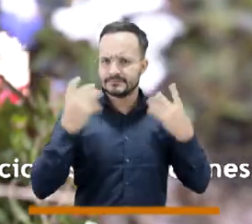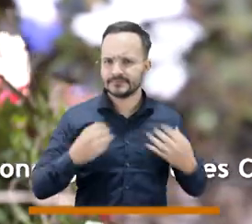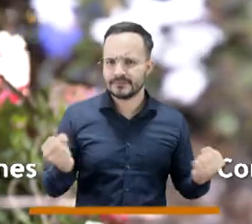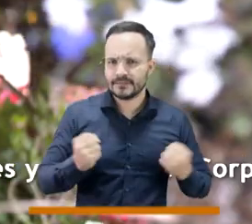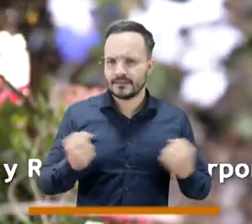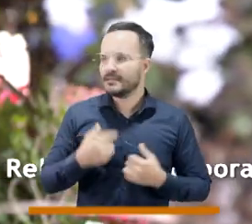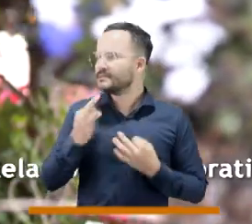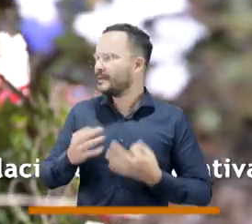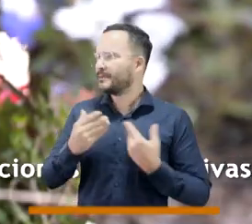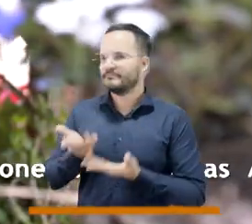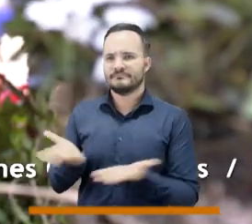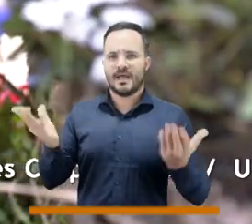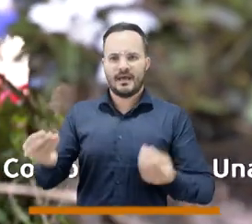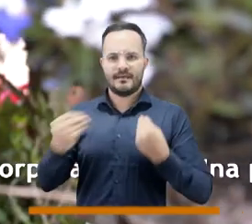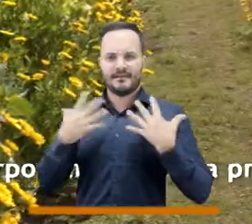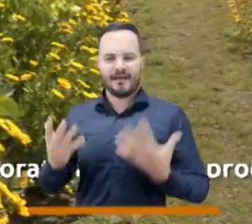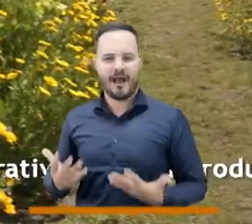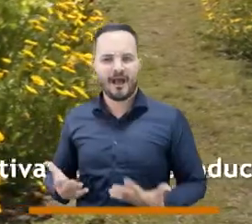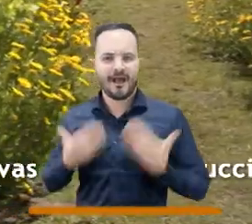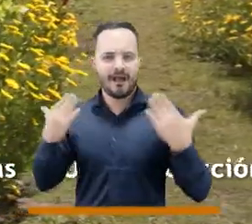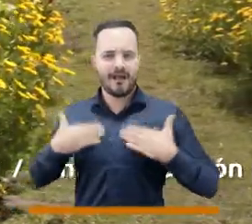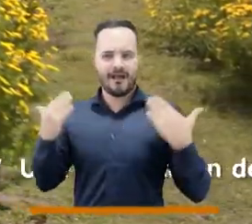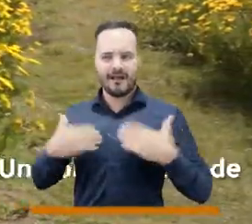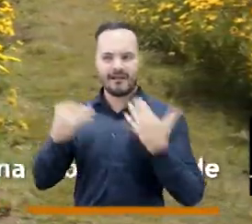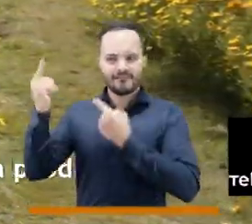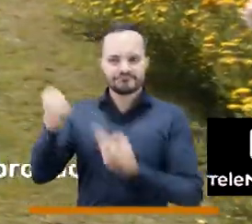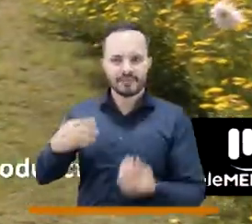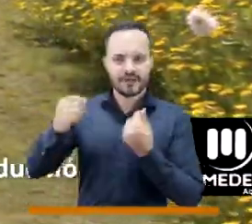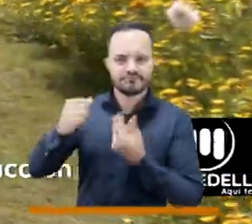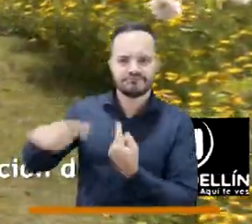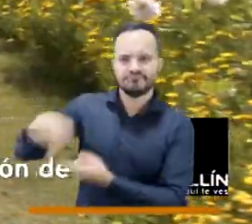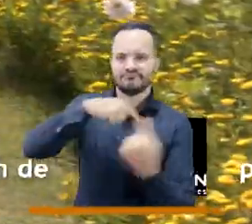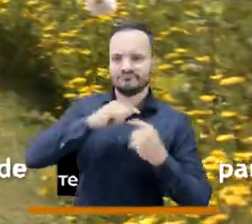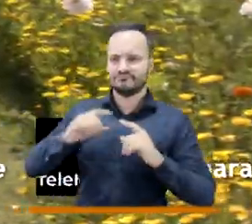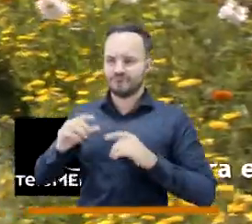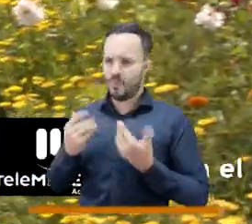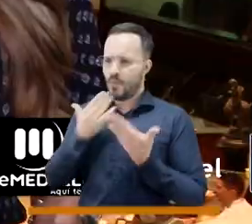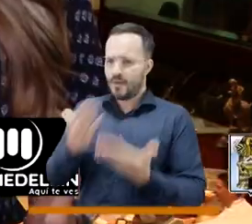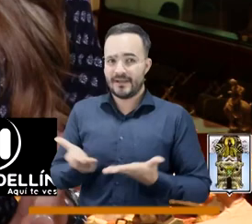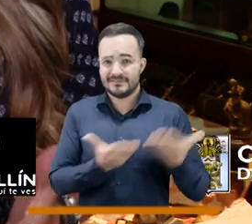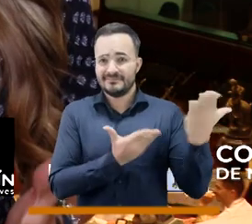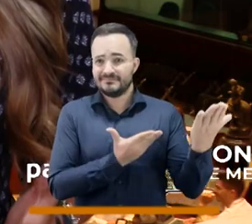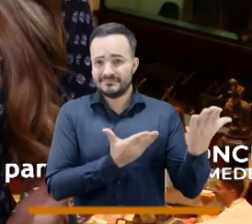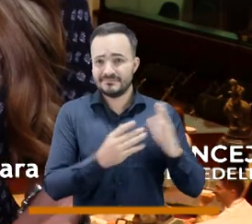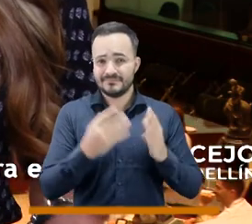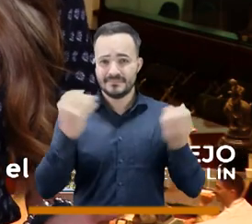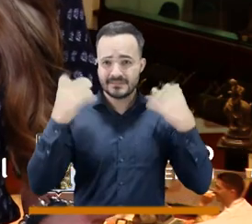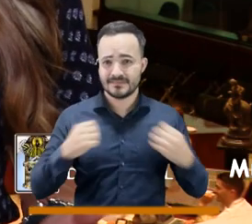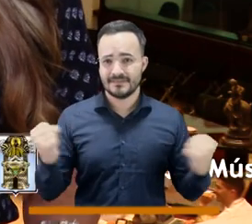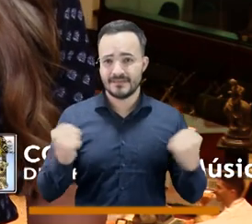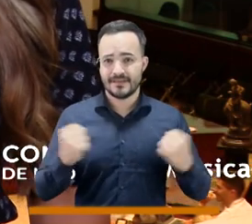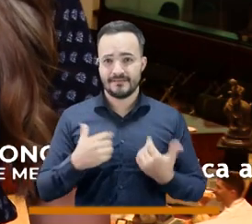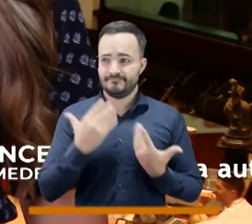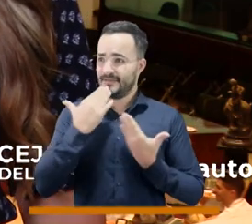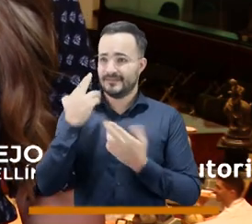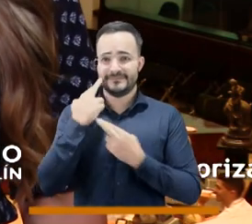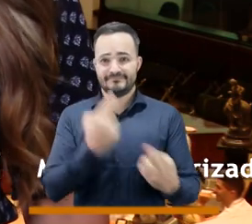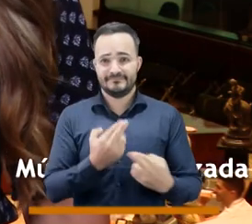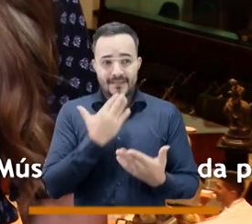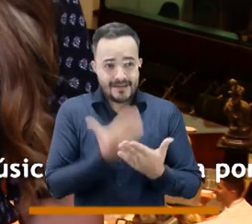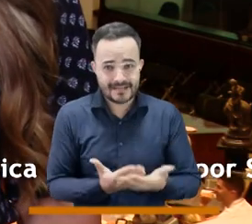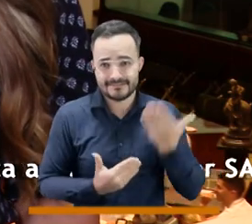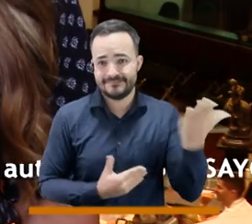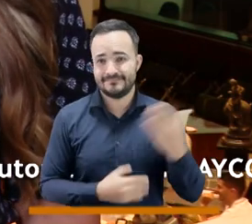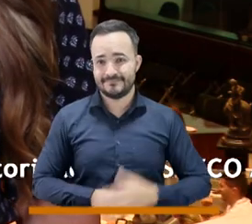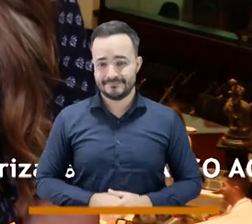que traen turistas, derrama económica y reconocimiento mundial. Santa Elena y su tesoro, los silleteros, deben ser cuidados